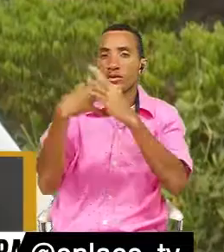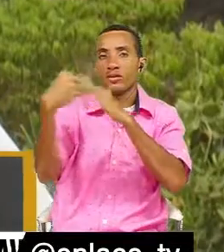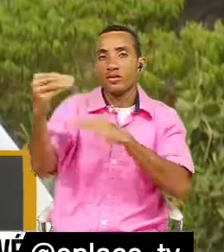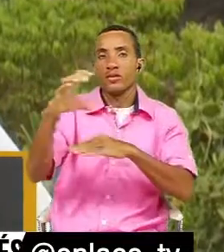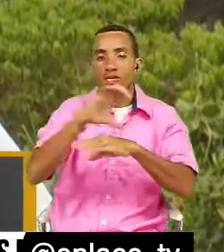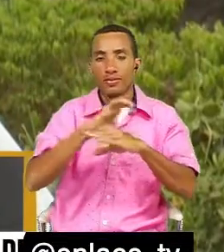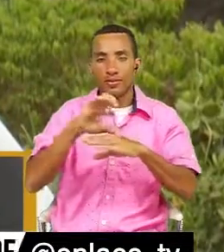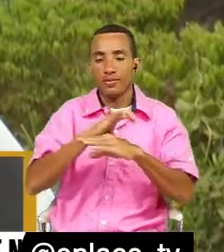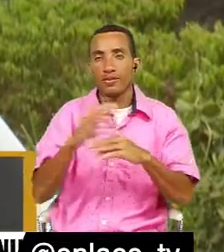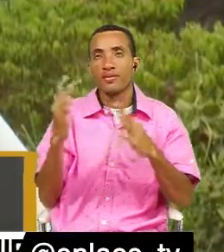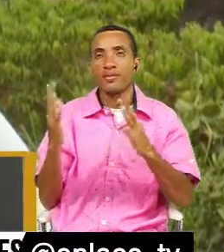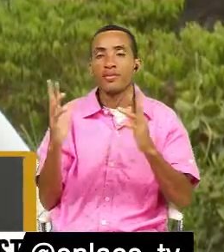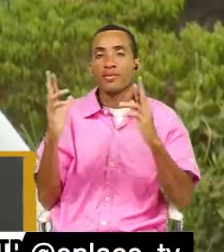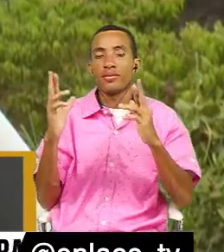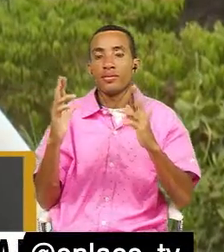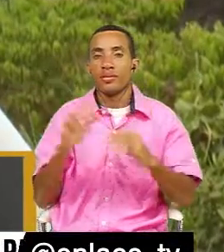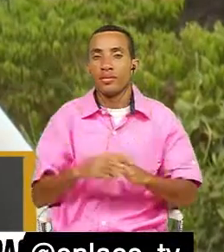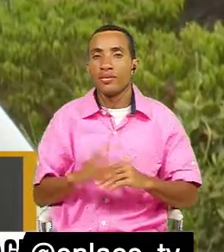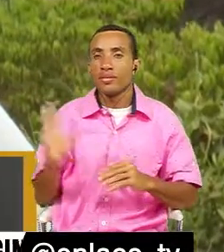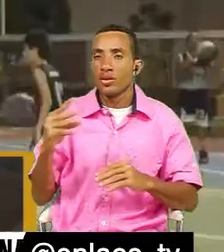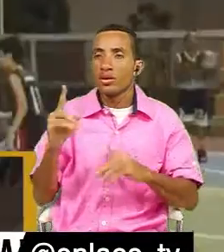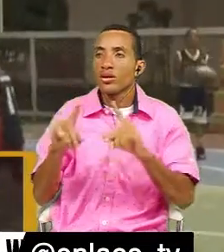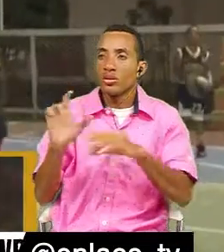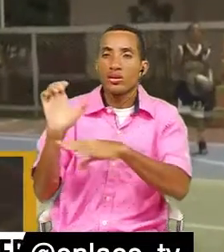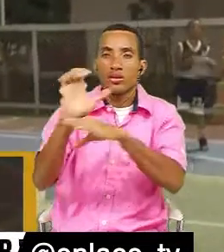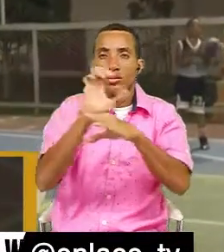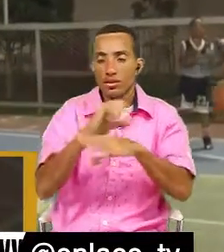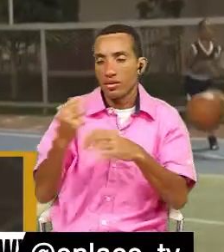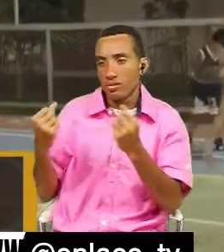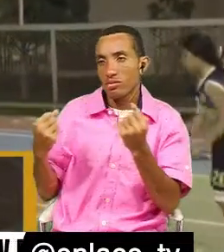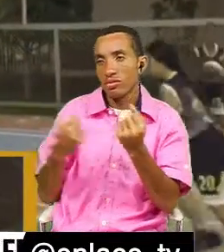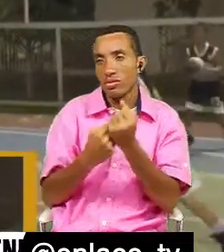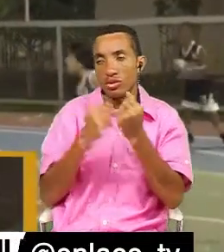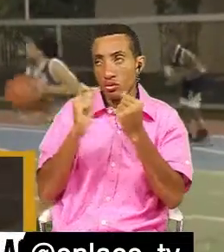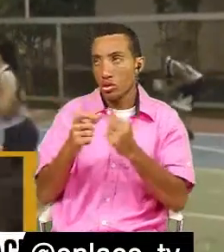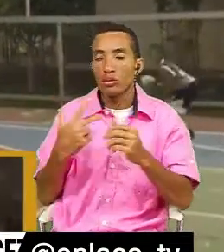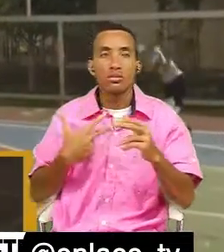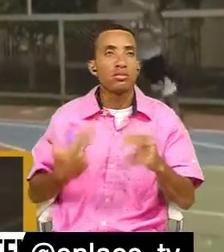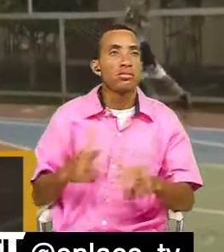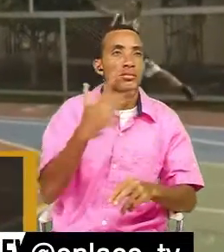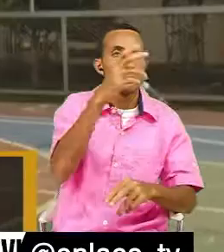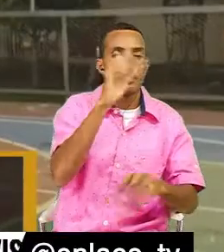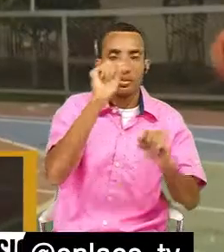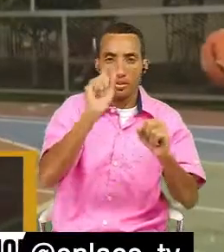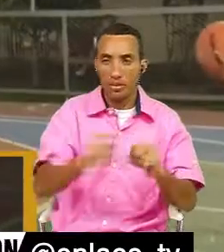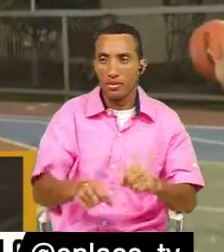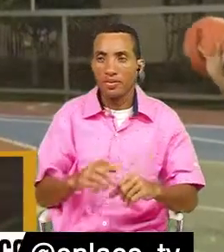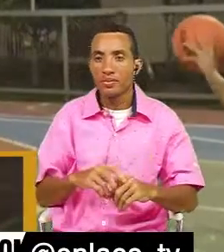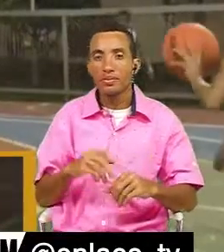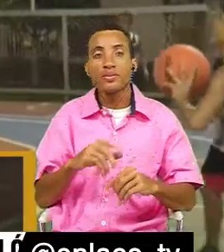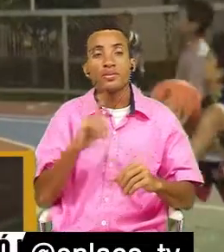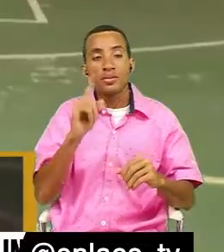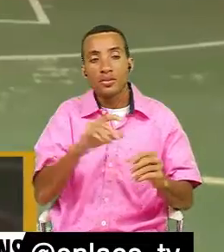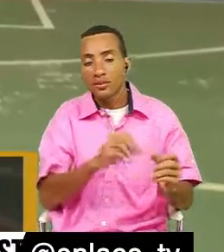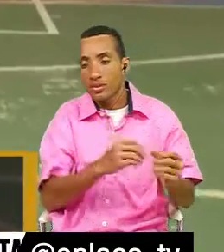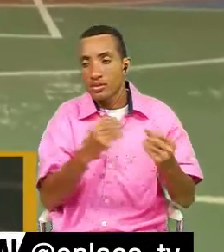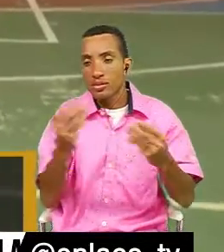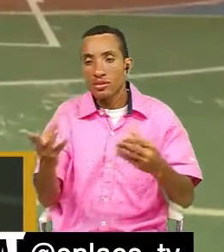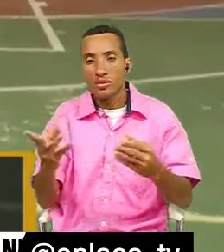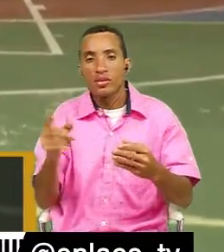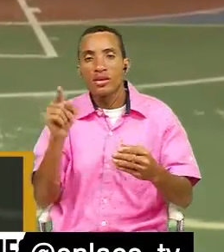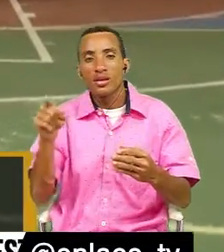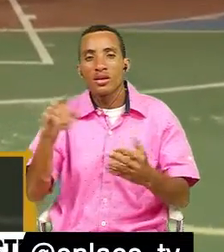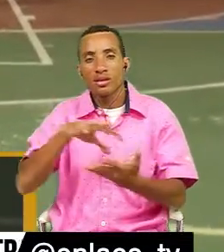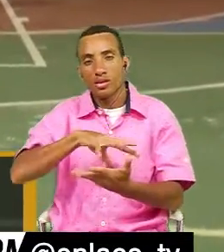espera también que las entidades nos colaboren para salir fuera de la ciudad y así para aportar también jugadores para la Selección Santander, que es la única manera de